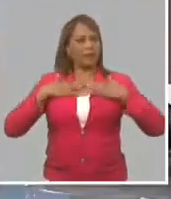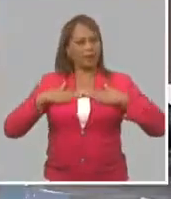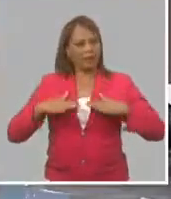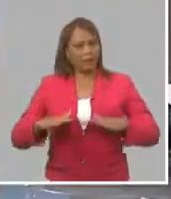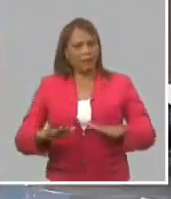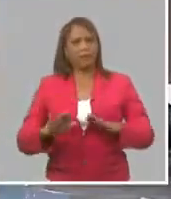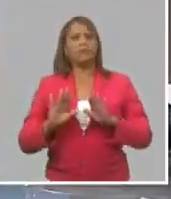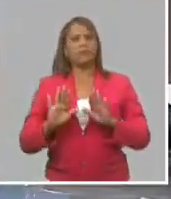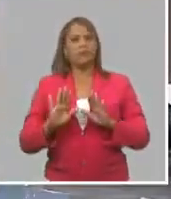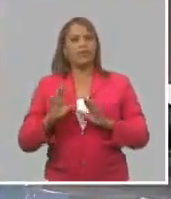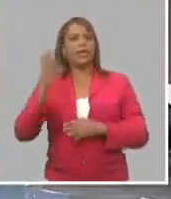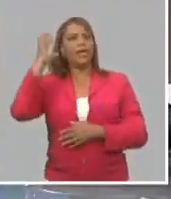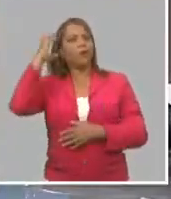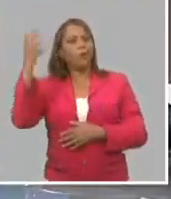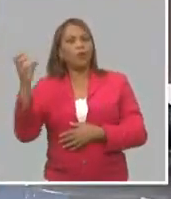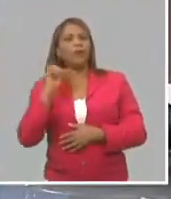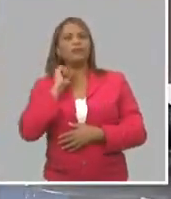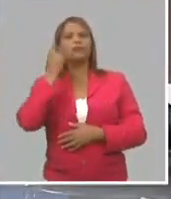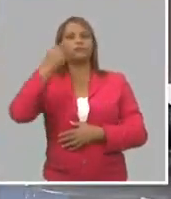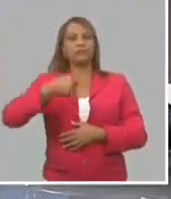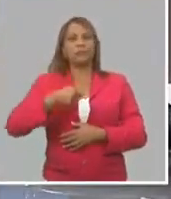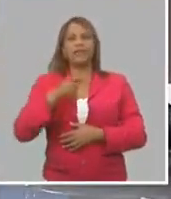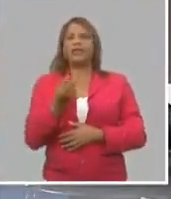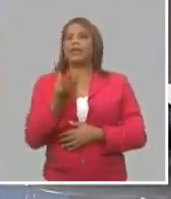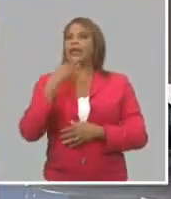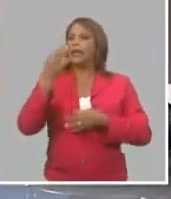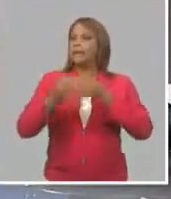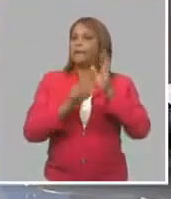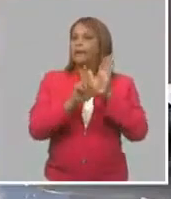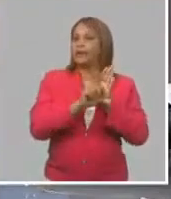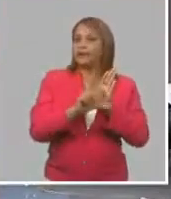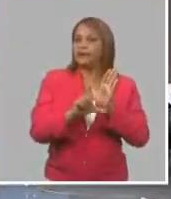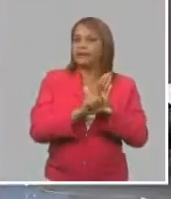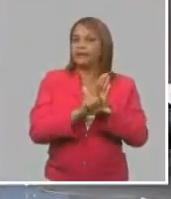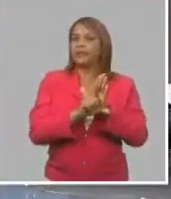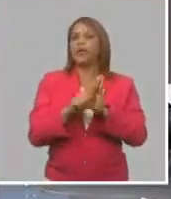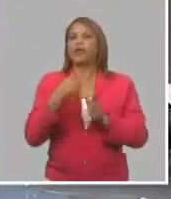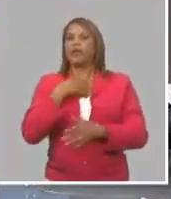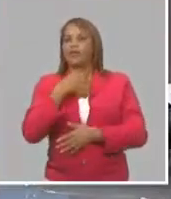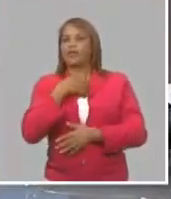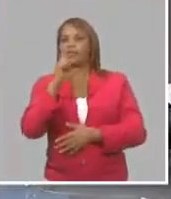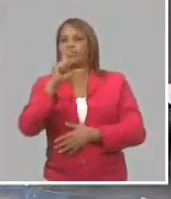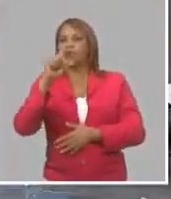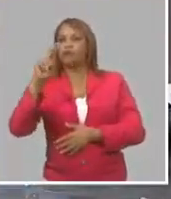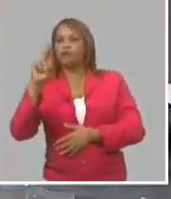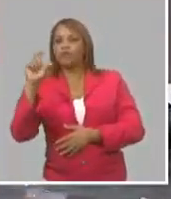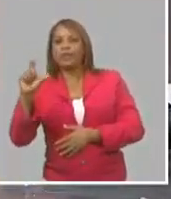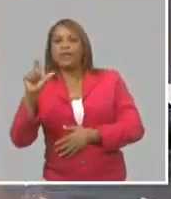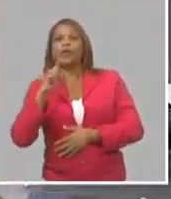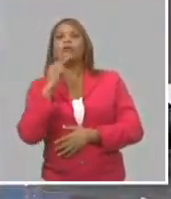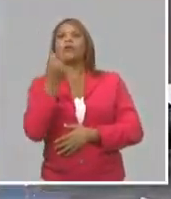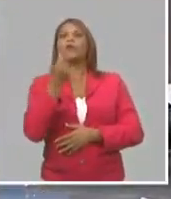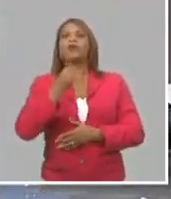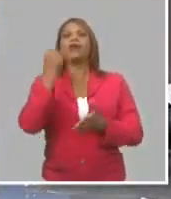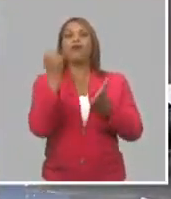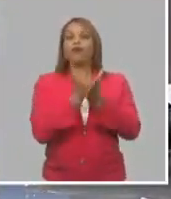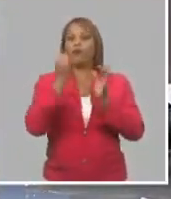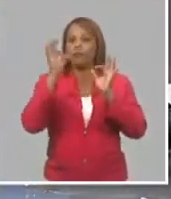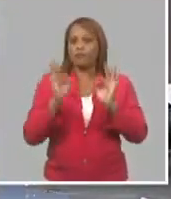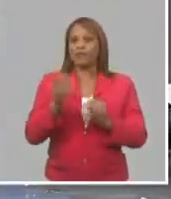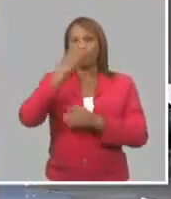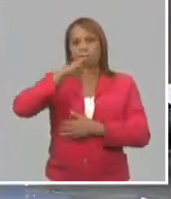del gobierno en los que tengan se use eso tiene su valor es una moneda oficial de cuba